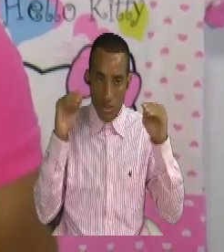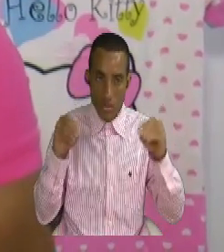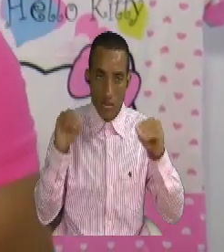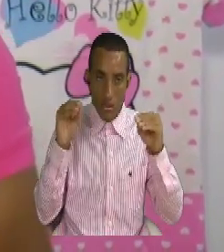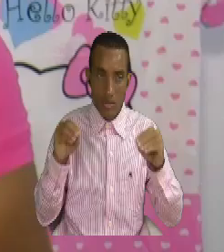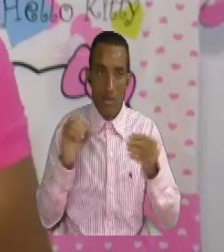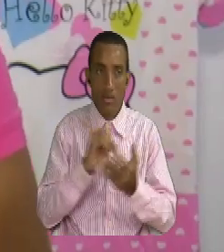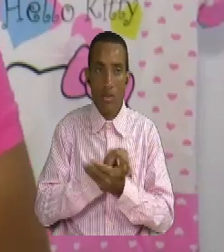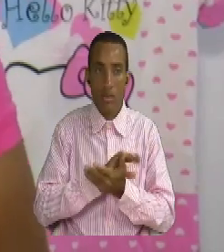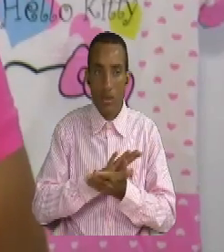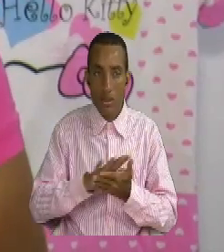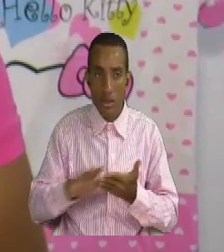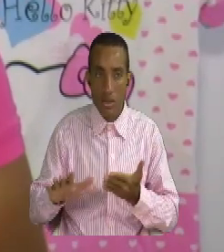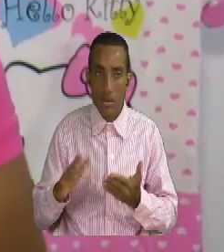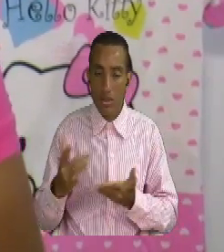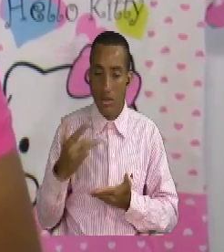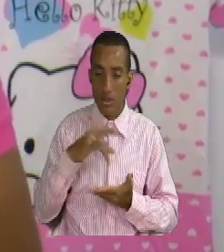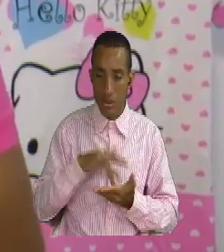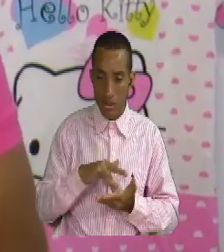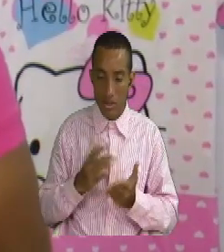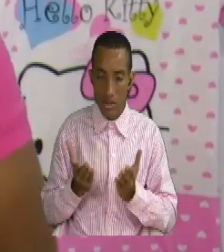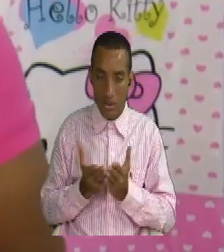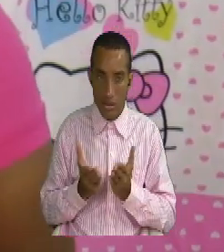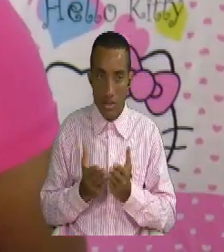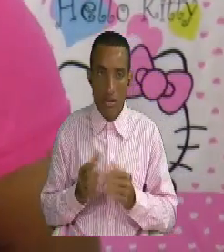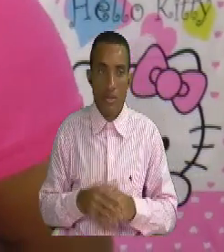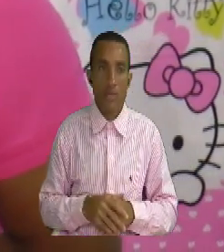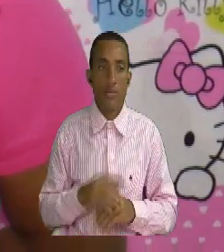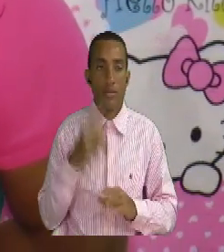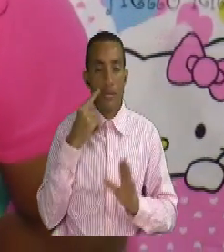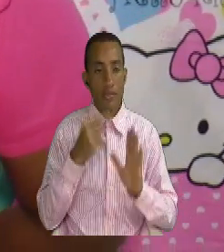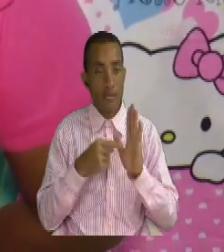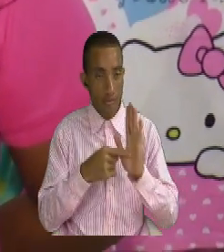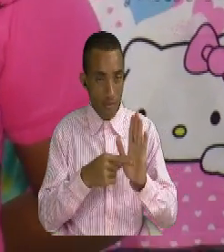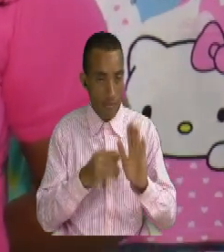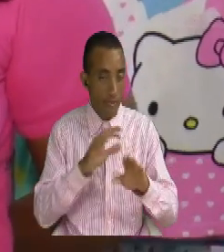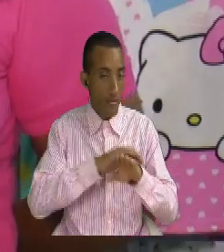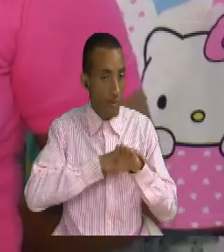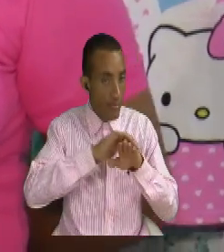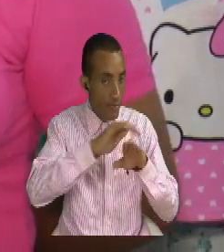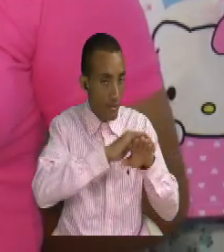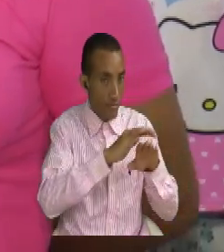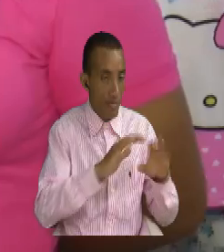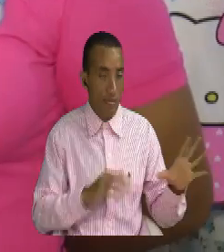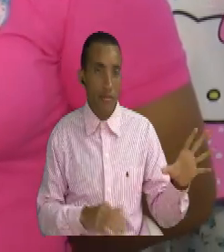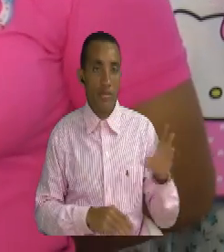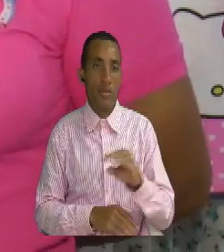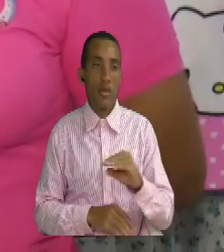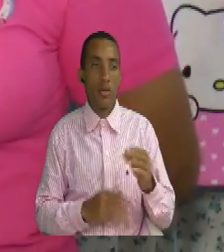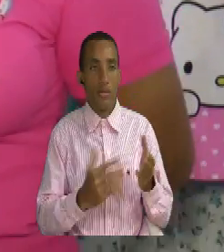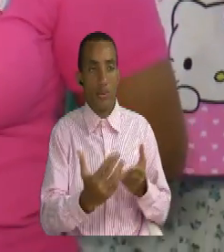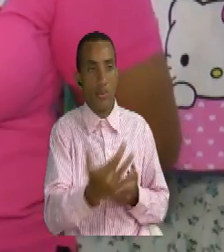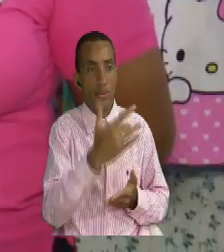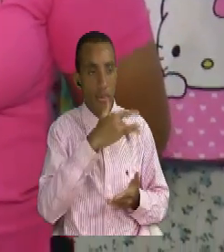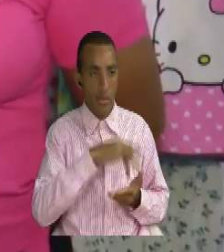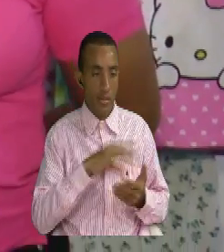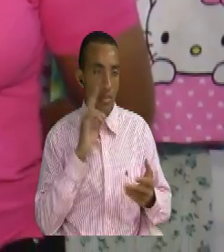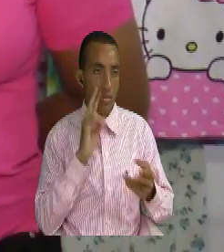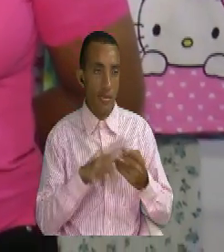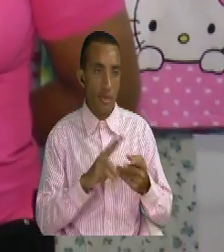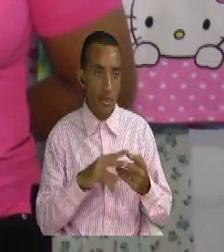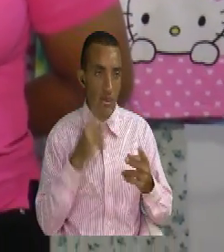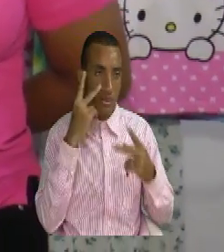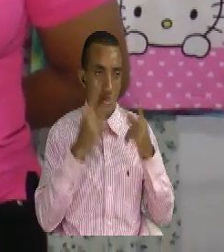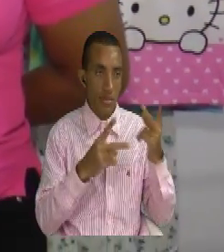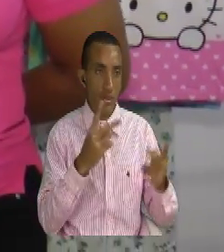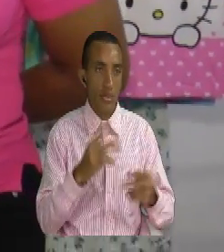gratis prácticamente si viene a nuestra tienda. Bueno, hagámosle la invitación entonces a todos nuestros televidentes para que vengan, los conozcan, los visiten y